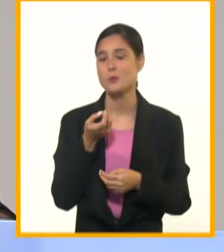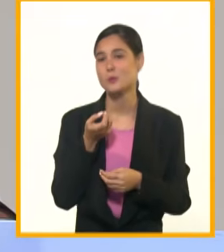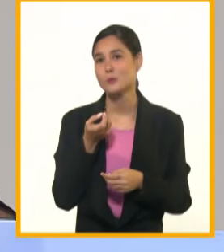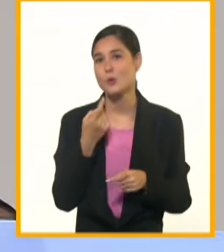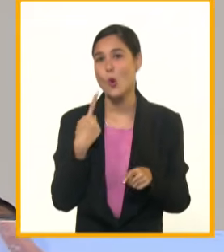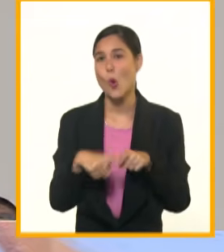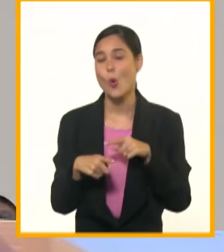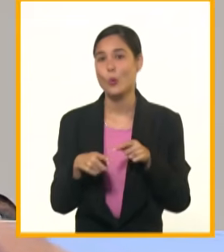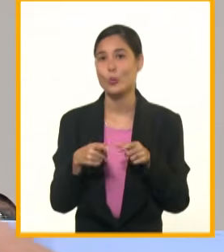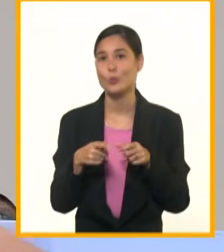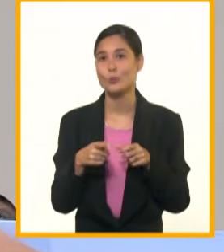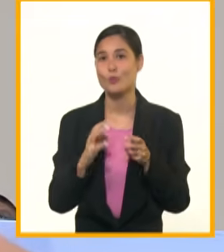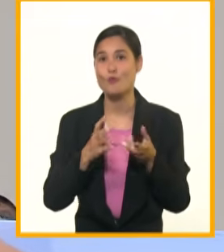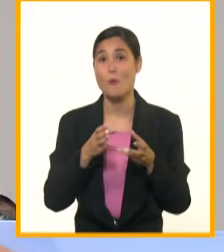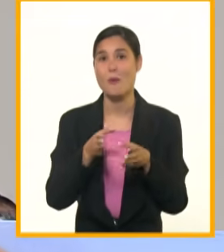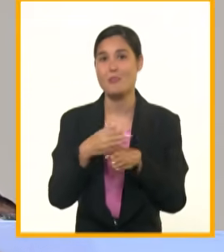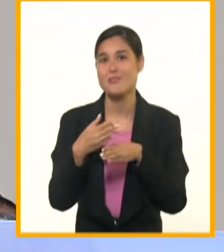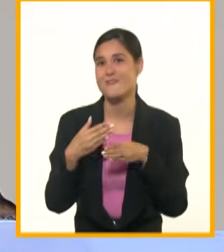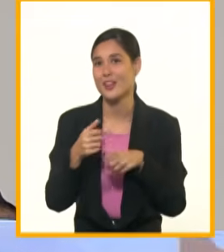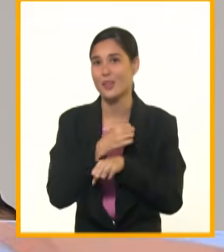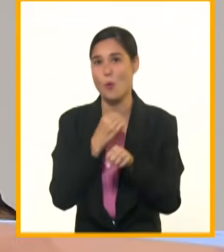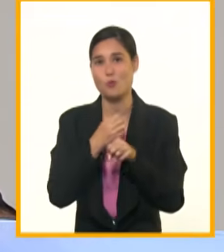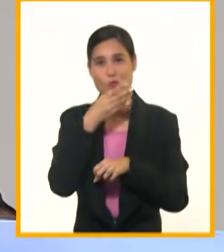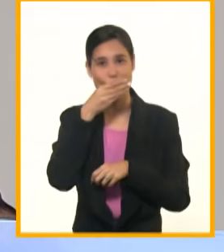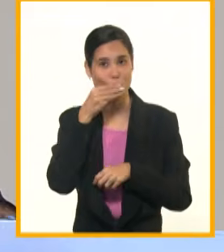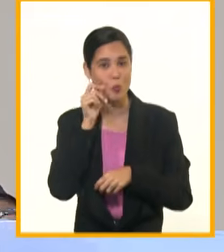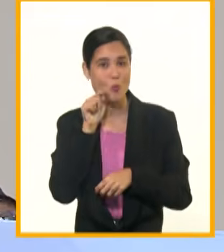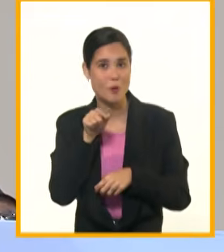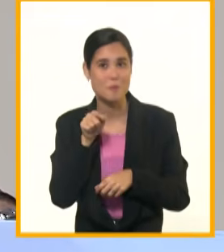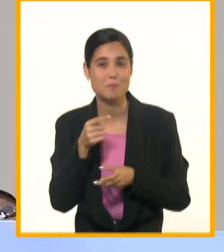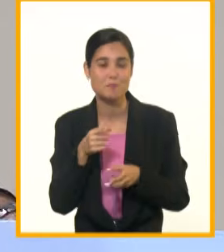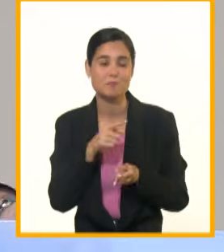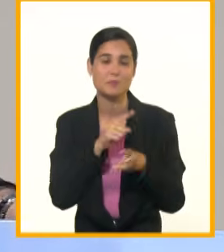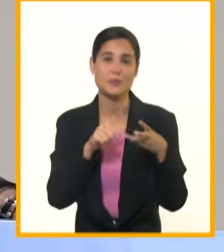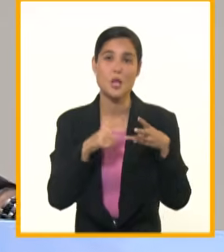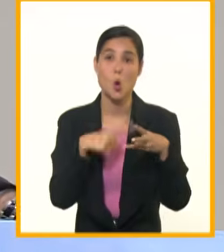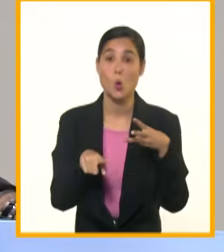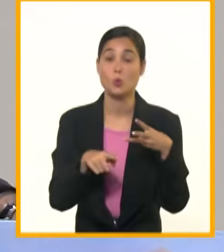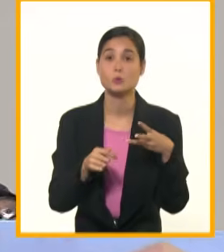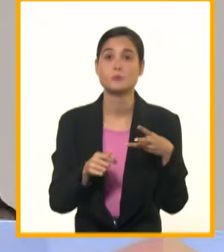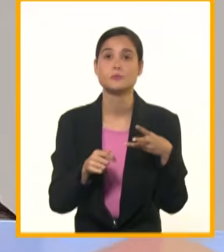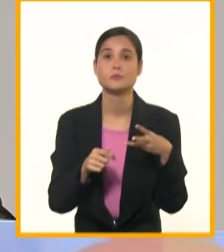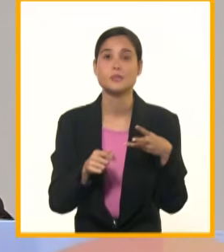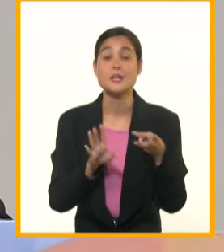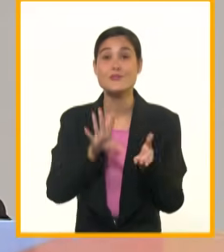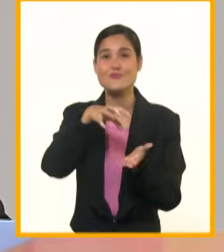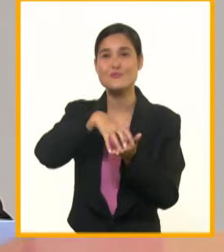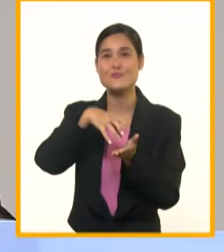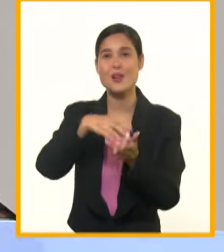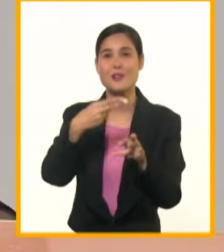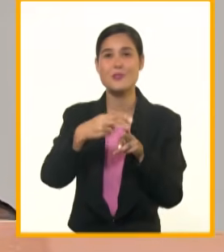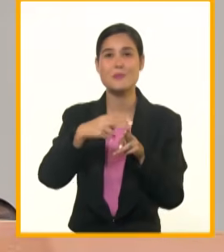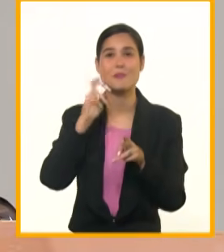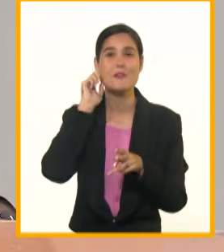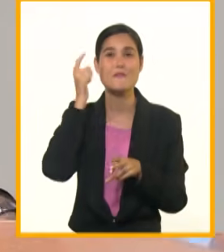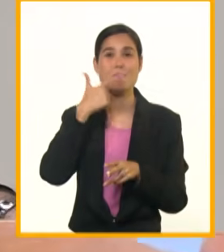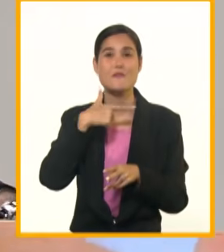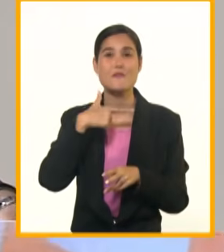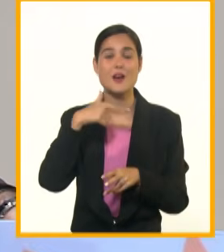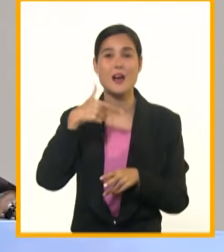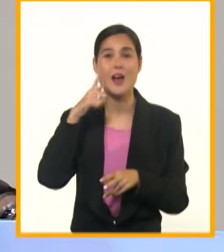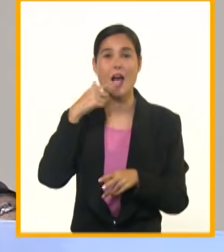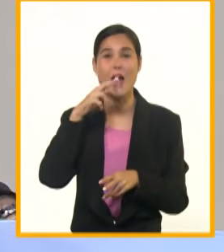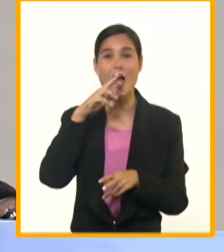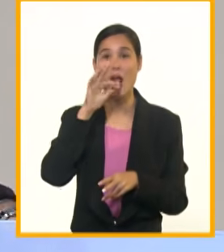caña de azúcar, y el Fajardo, que es un central muy pequeño, pero que lo hemos mantenido y que va a producir este año meladura en función de